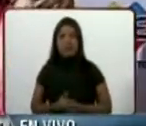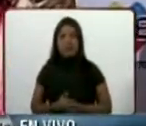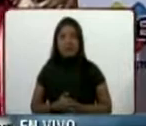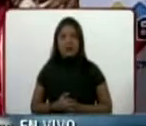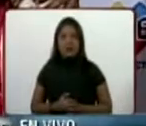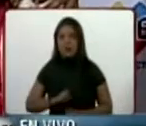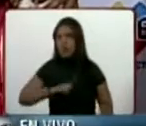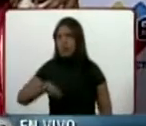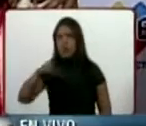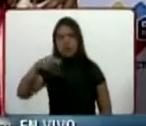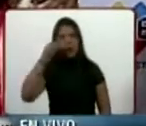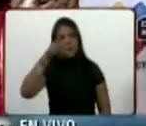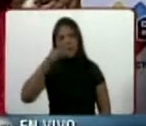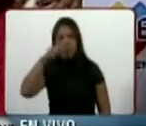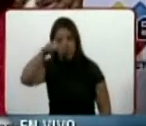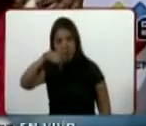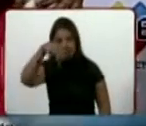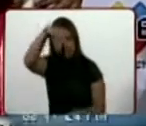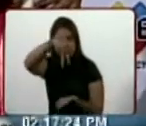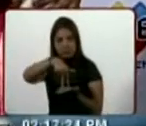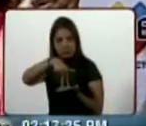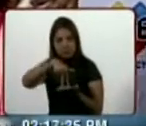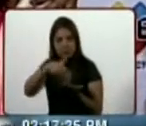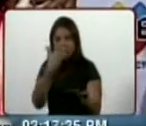pensamos estar hoy aquí.